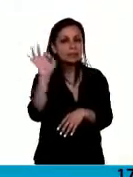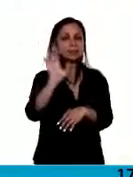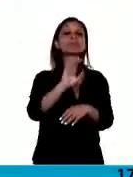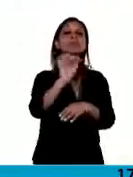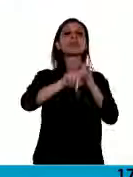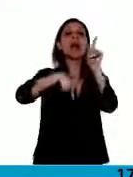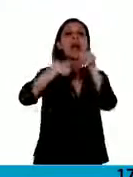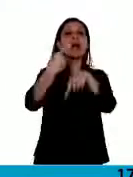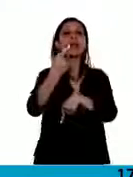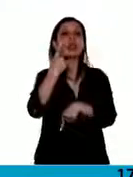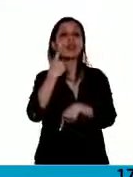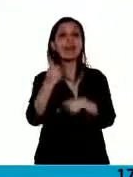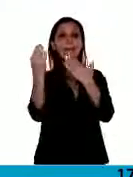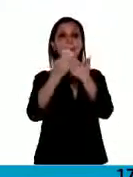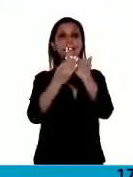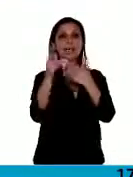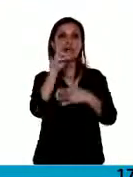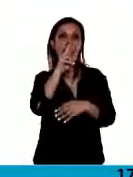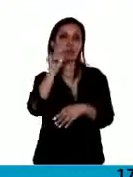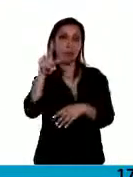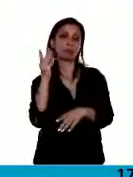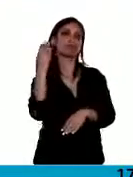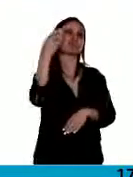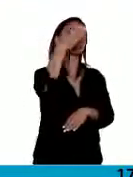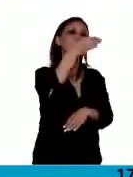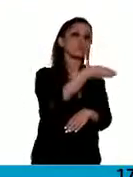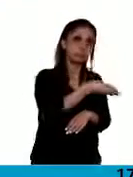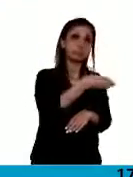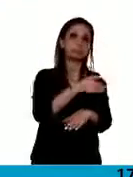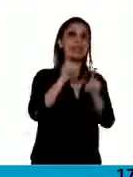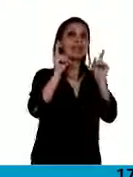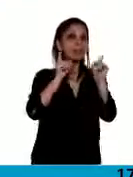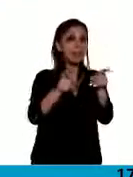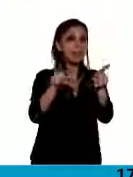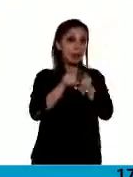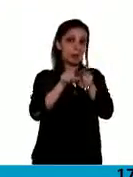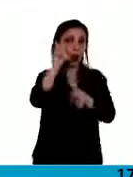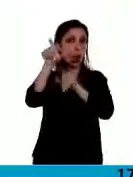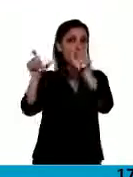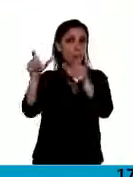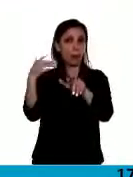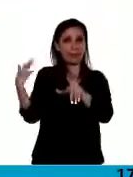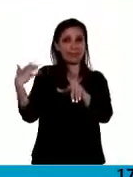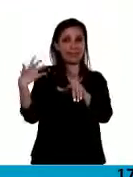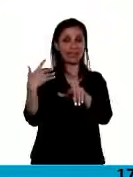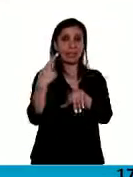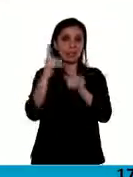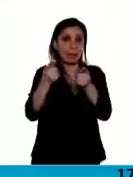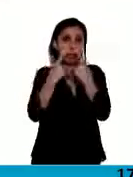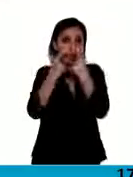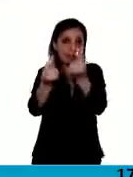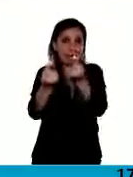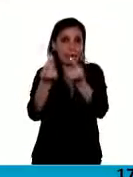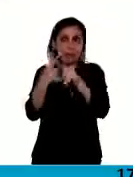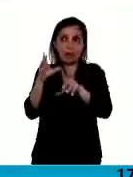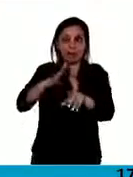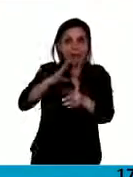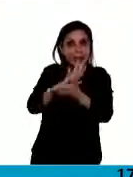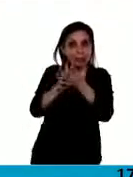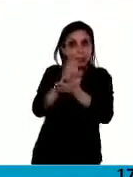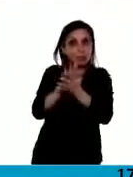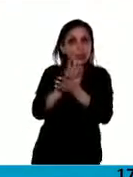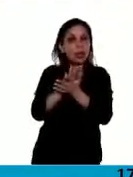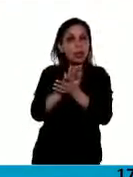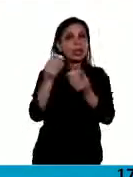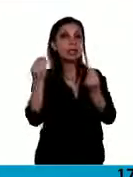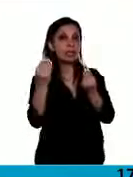desde el Ministerio de la Mujer. Como los vecinos le recriminaron justamente la falta de respuesta, se volvieron llevándose la